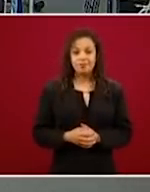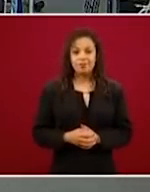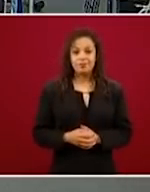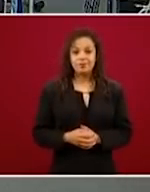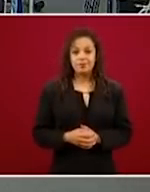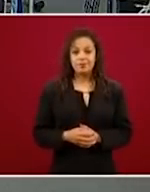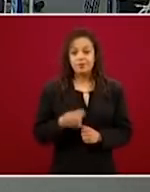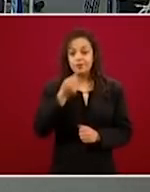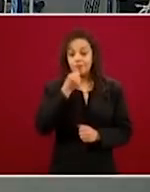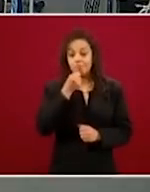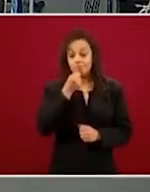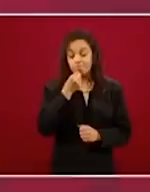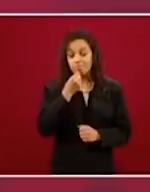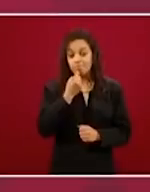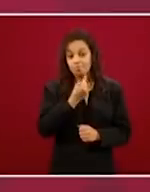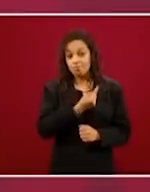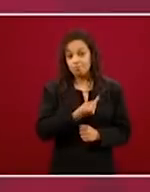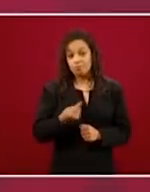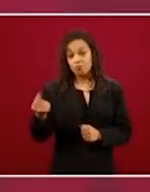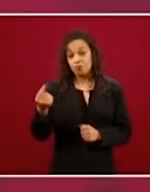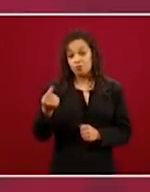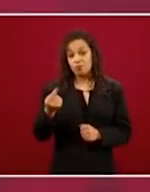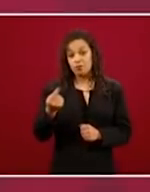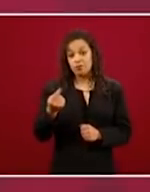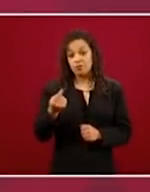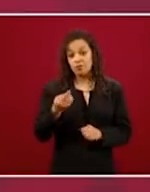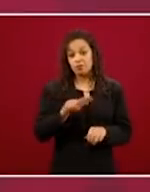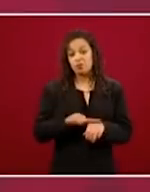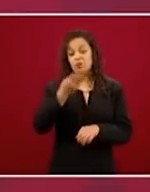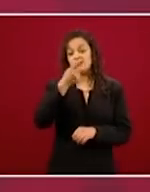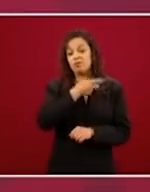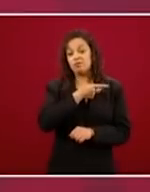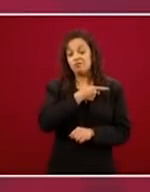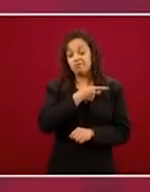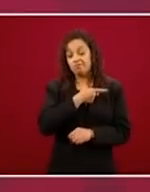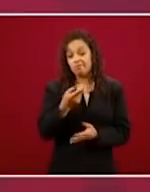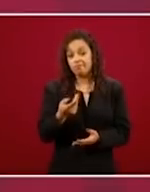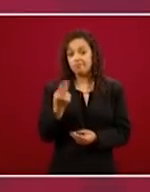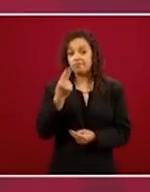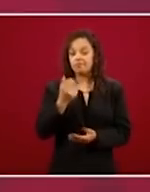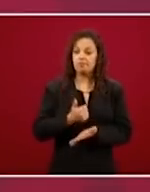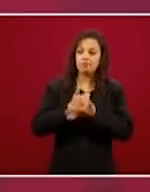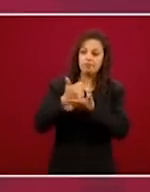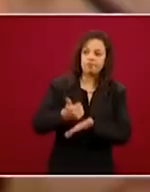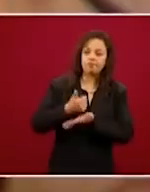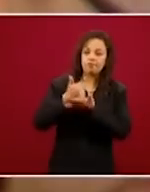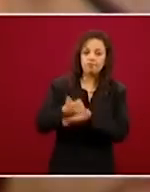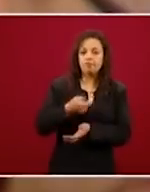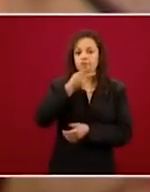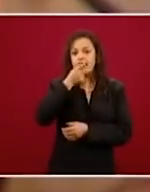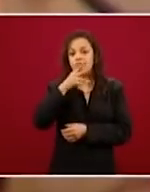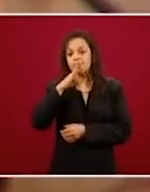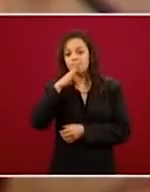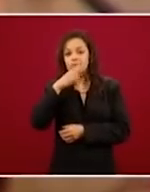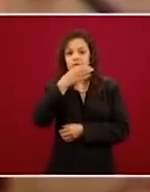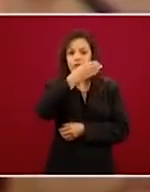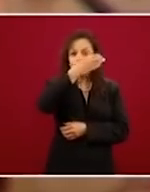los niños muy pobres tienen que ayudar a sus papás en el campo